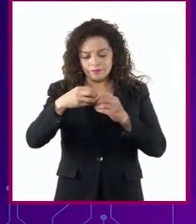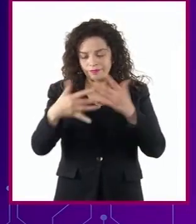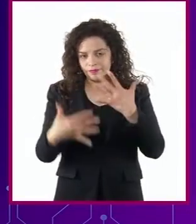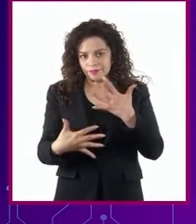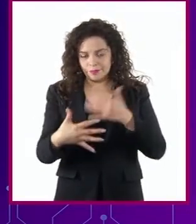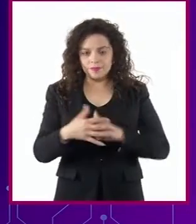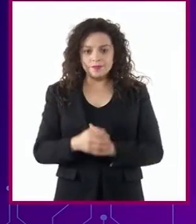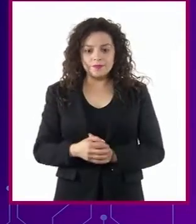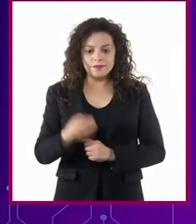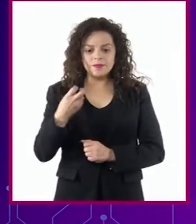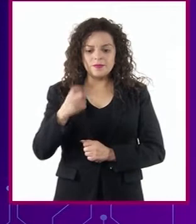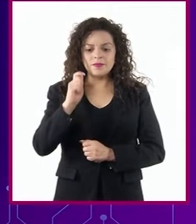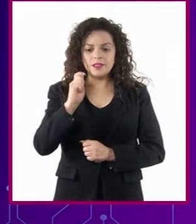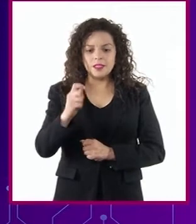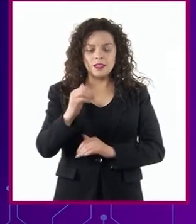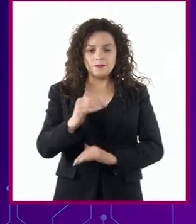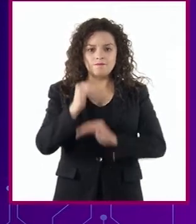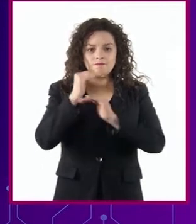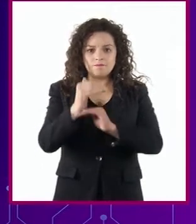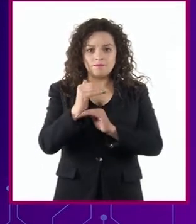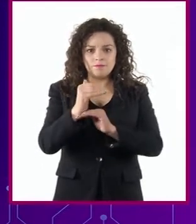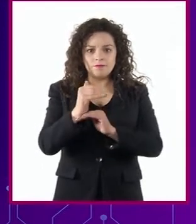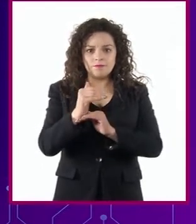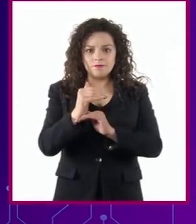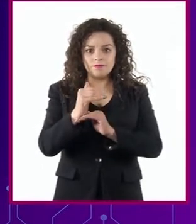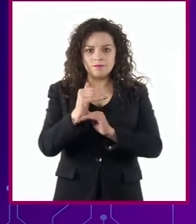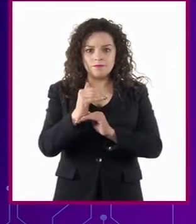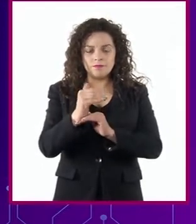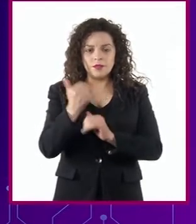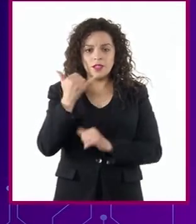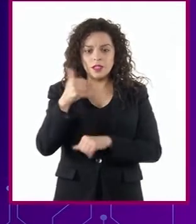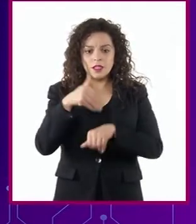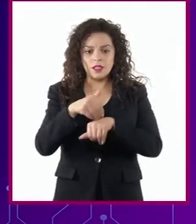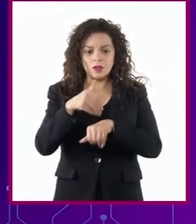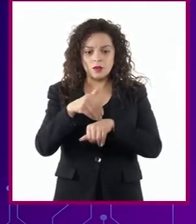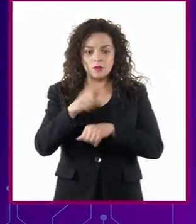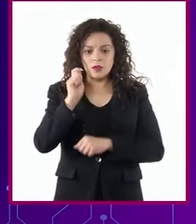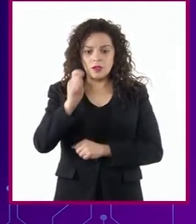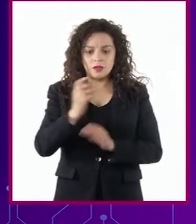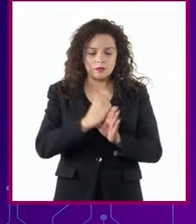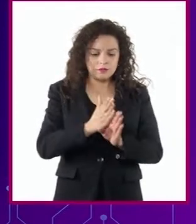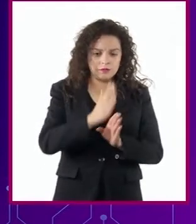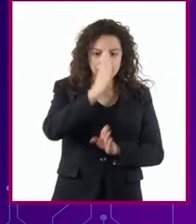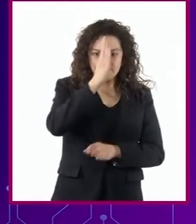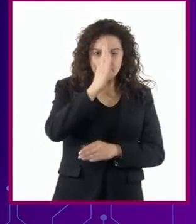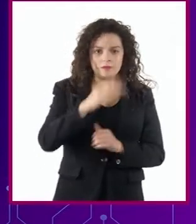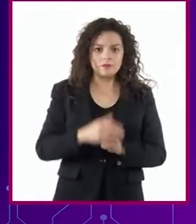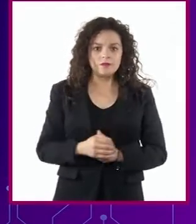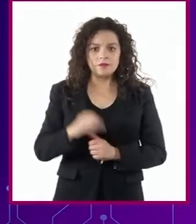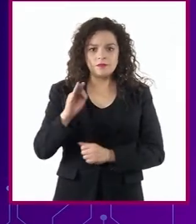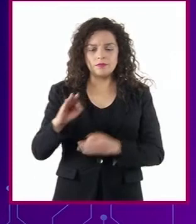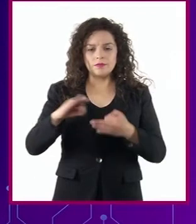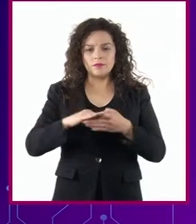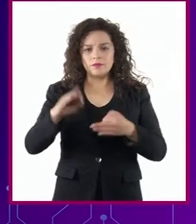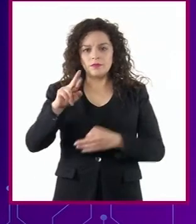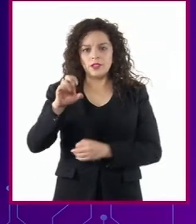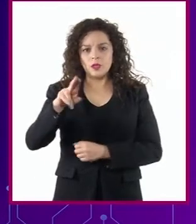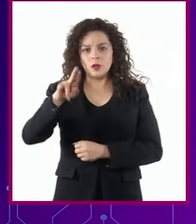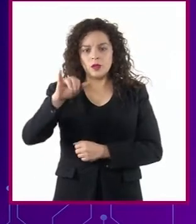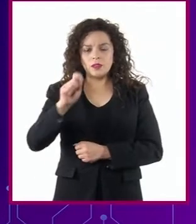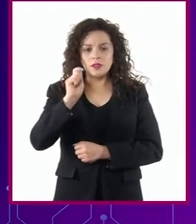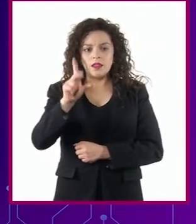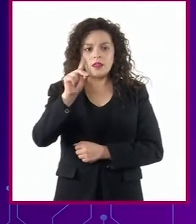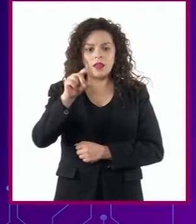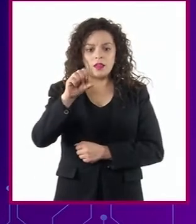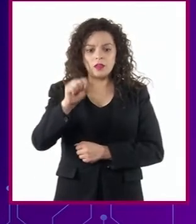son las fronteras o límites de los intervalos y los números del eje vertical son las frecuencias con las que ocurren los datos